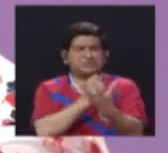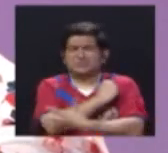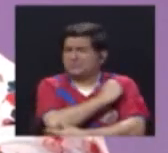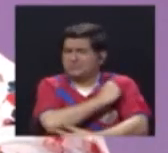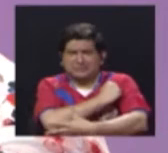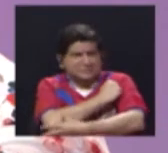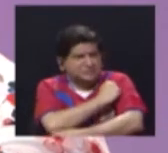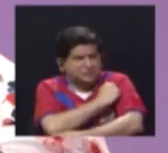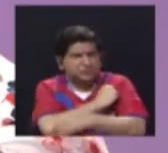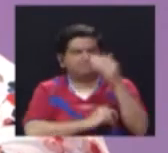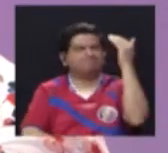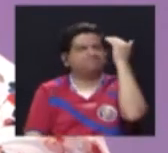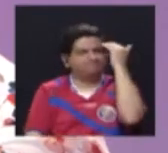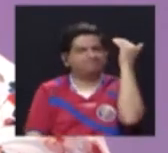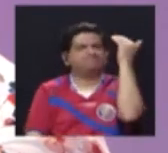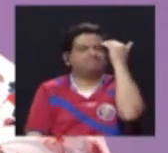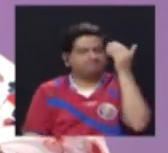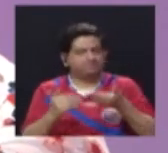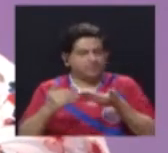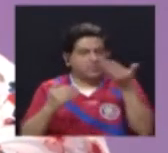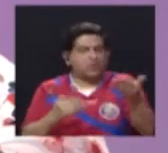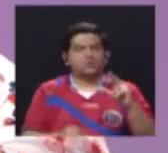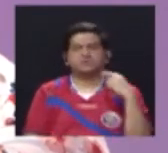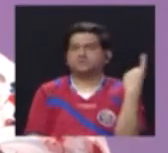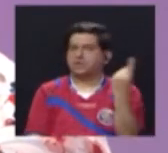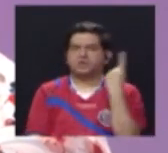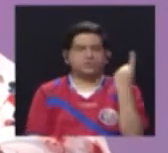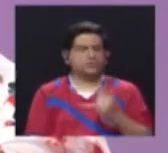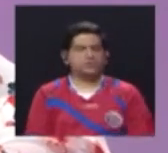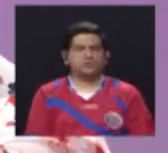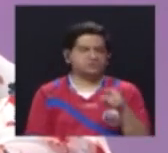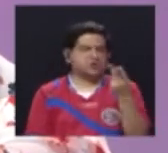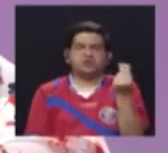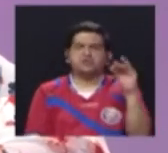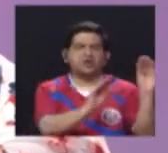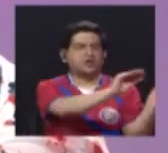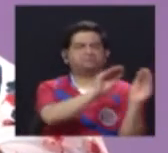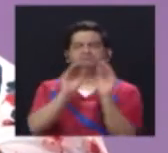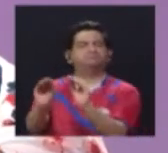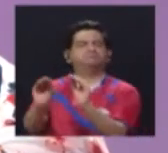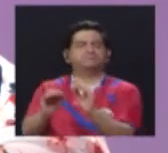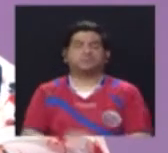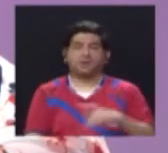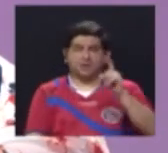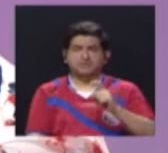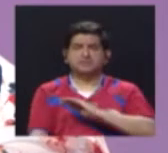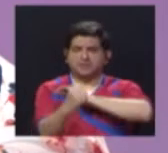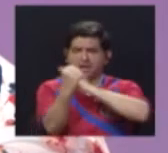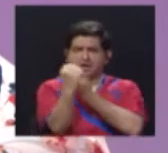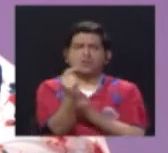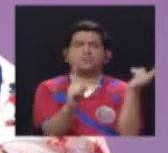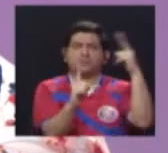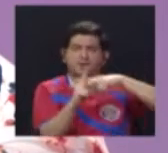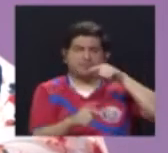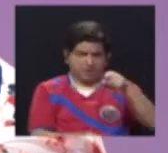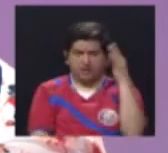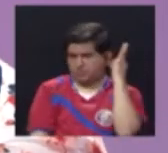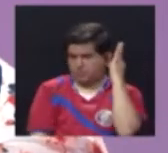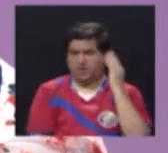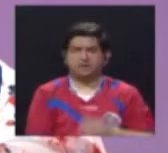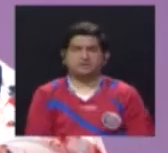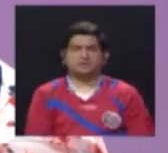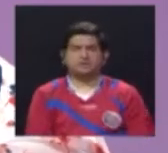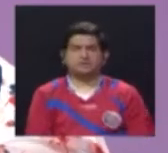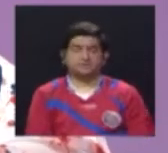pobreza sabe que tenemos que hacer cosas que no son solamente transferencias monetarias sino empoderamiento a las mujeres es decir